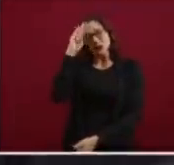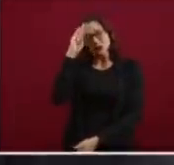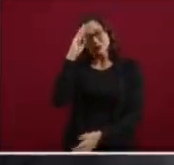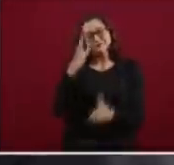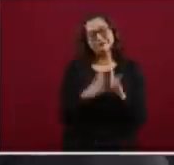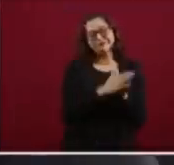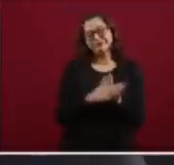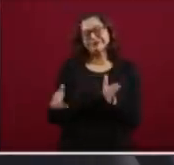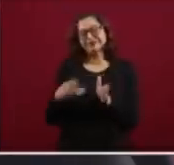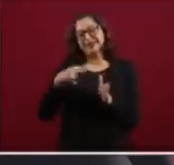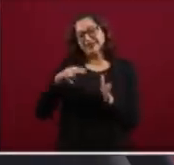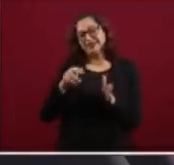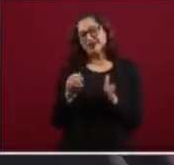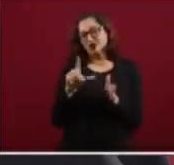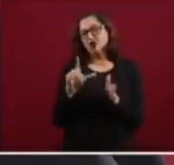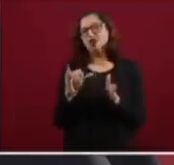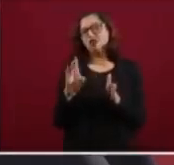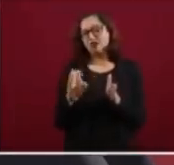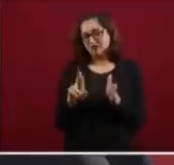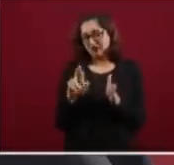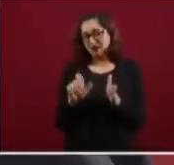en el período neoliberal